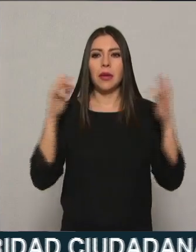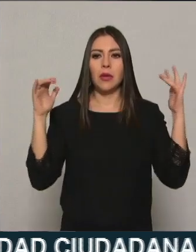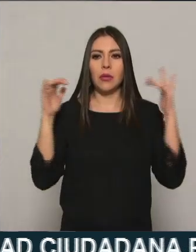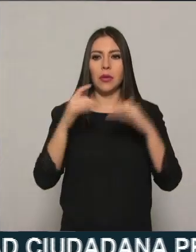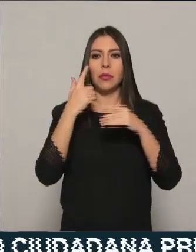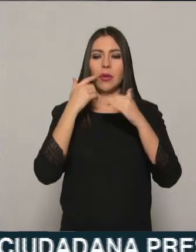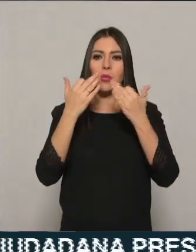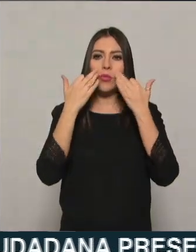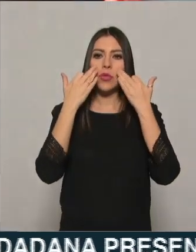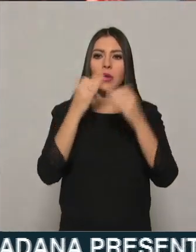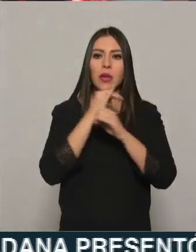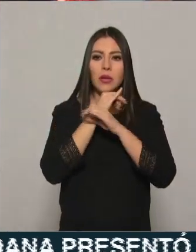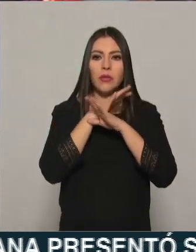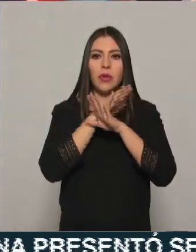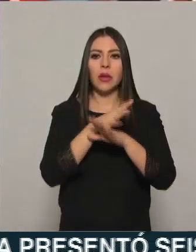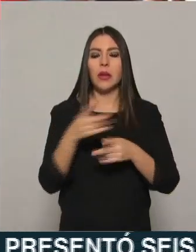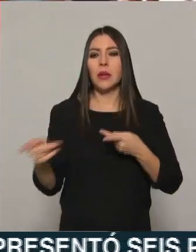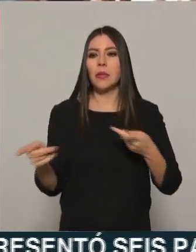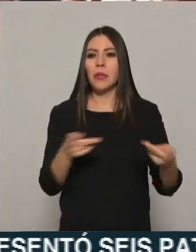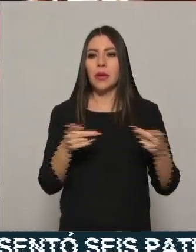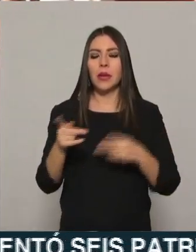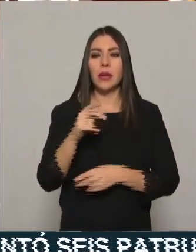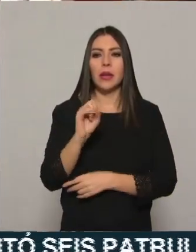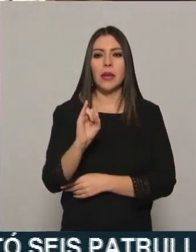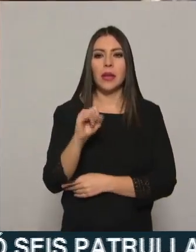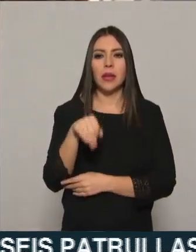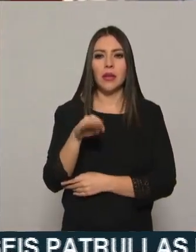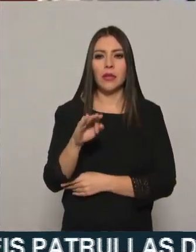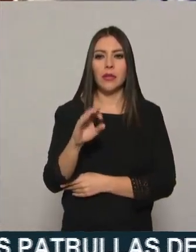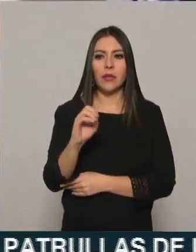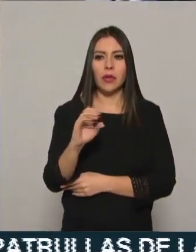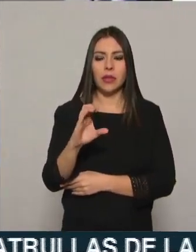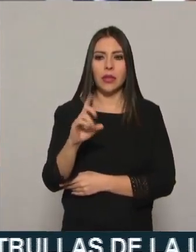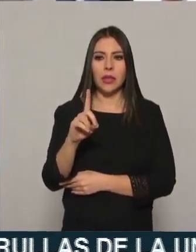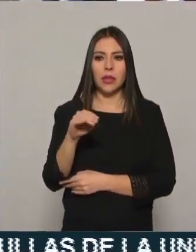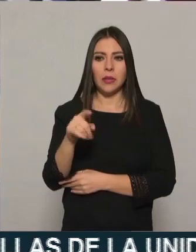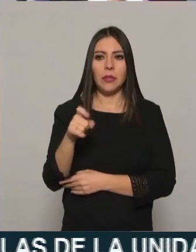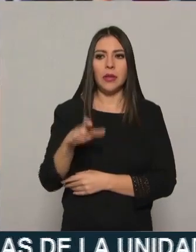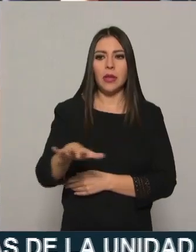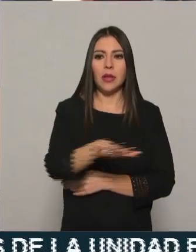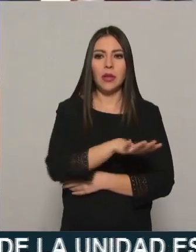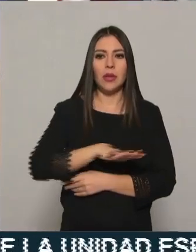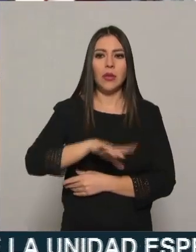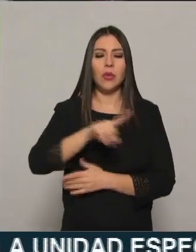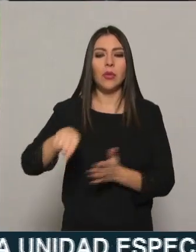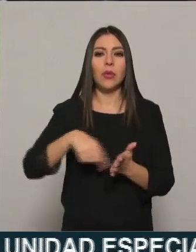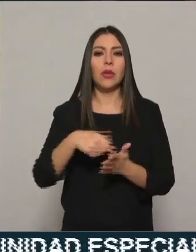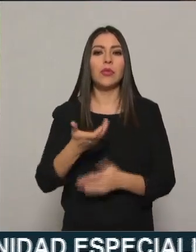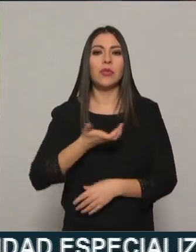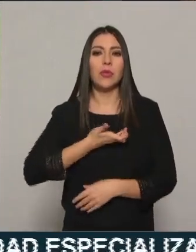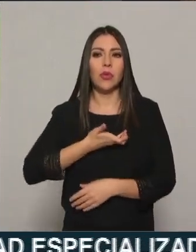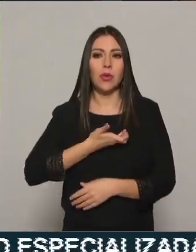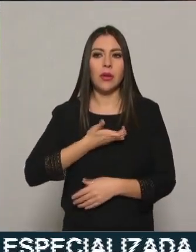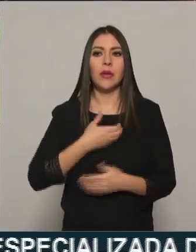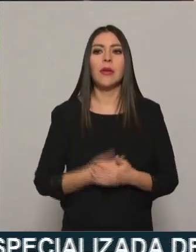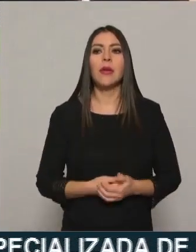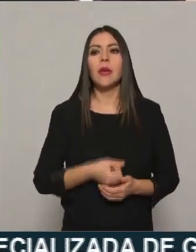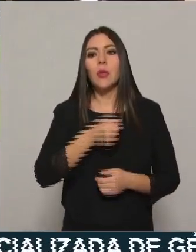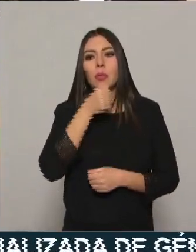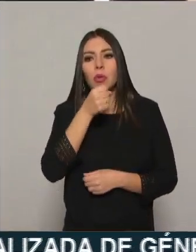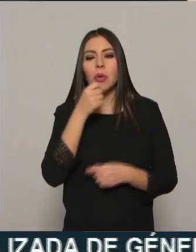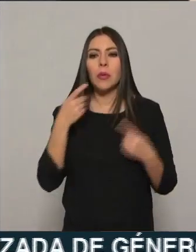de datos personales organizado por el Info Ciudad de México en la explanada del Zócalo. Conductores,